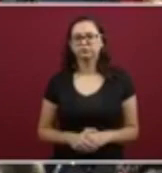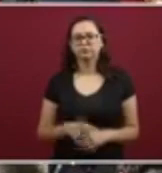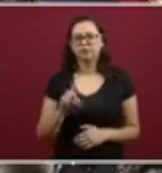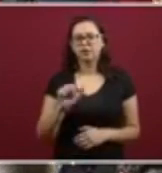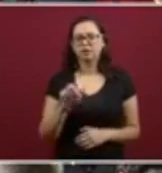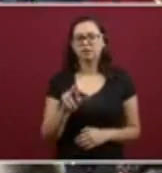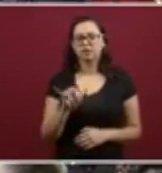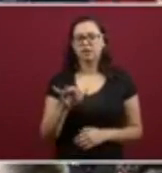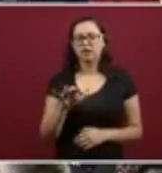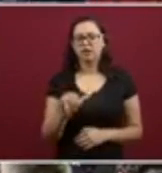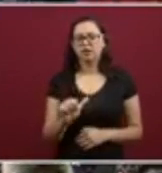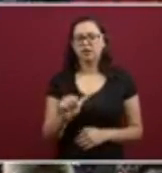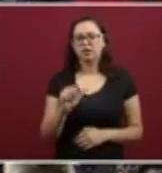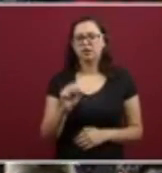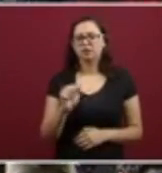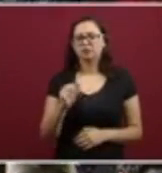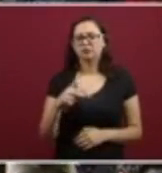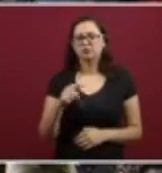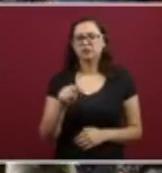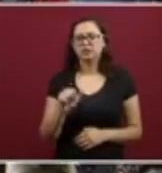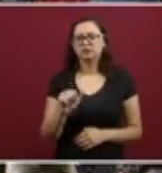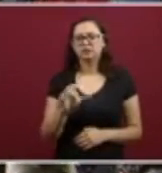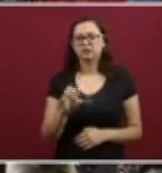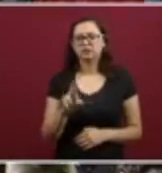Darío Santa Cruz Méndez.